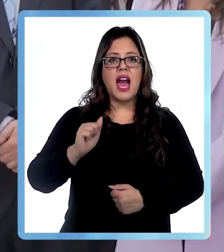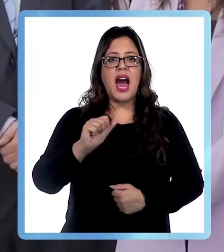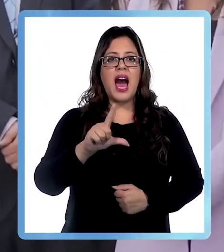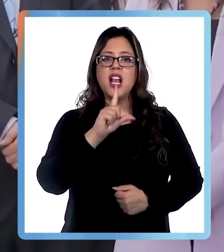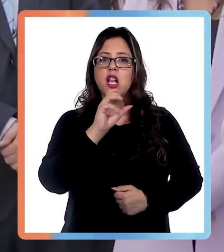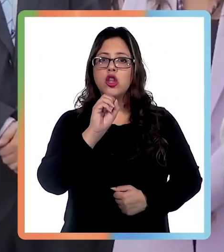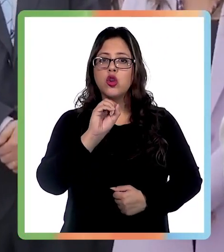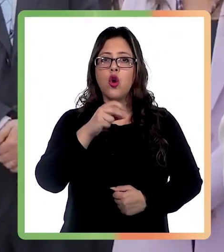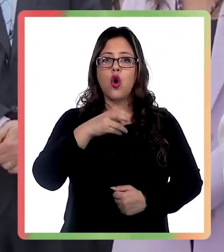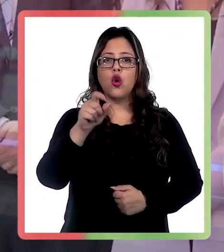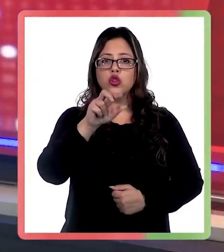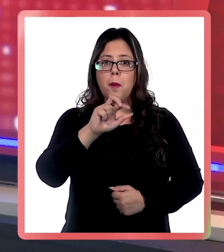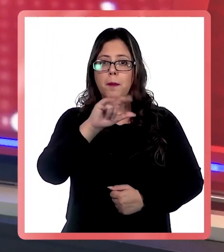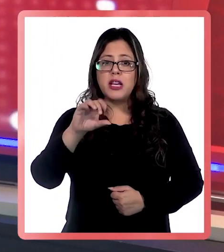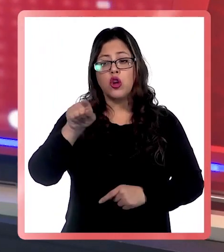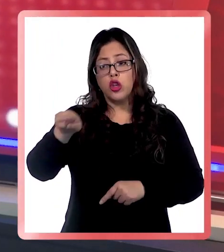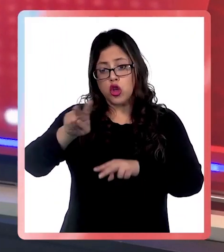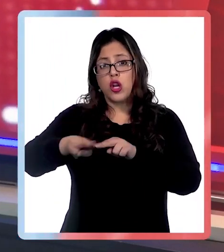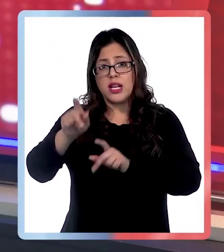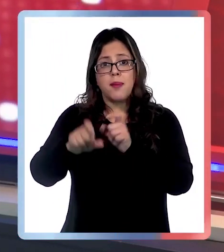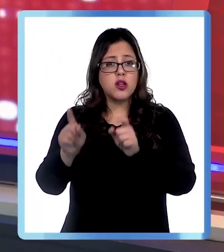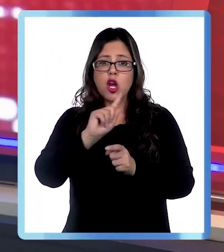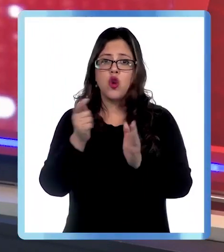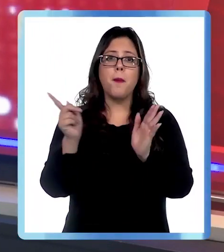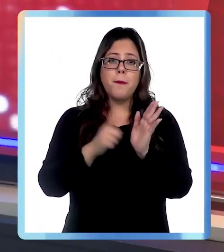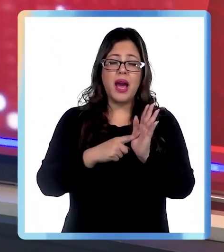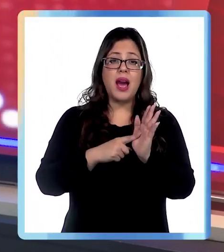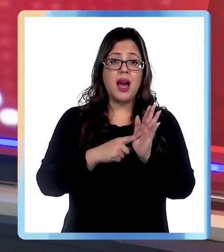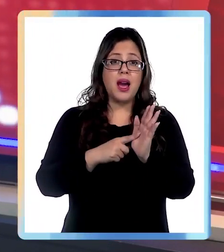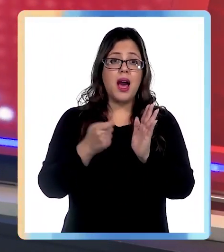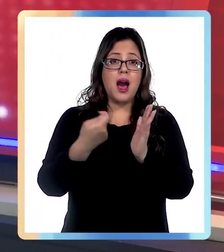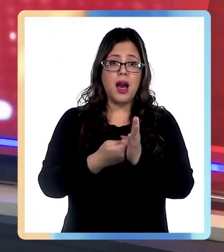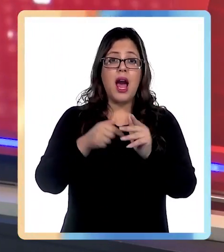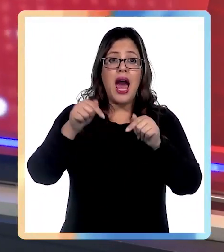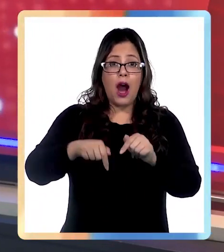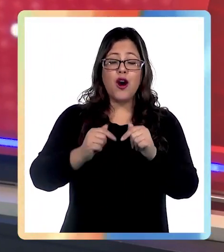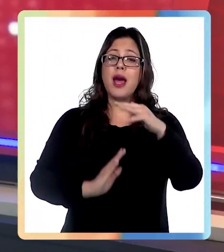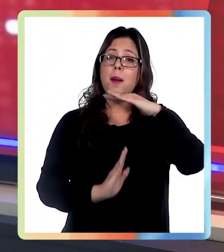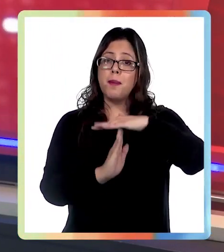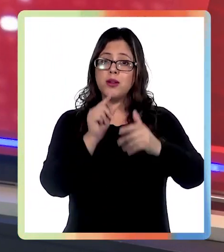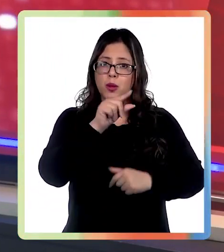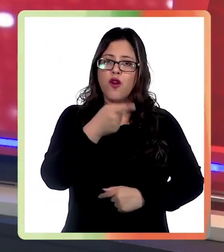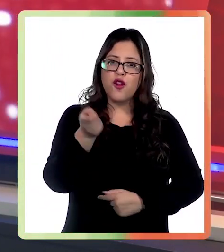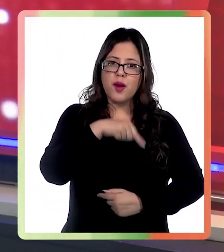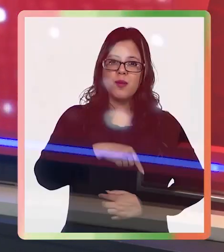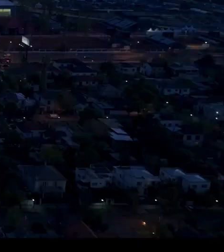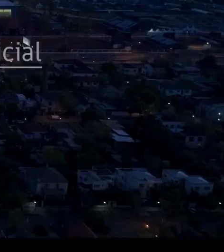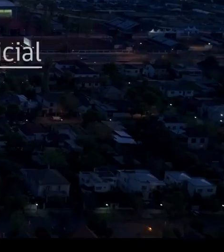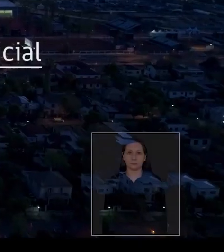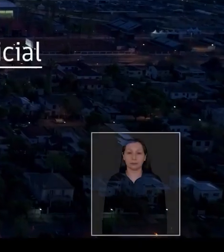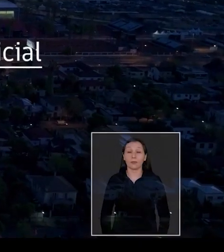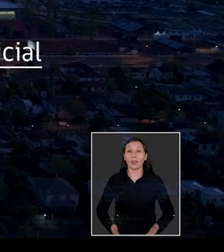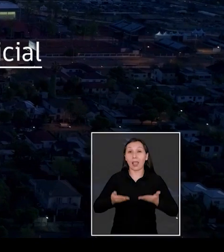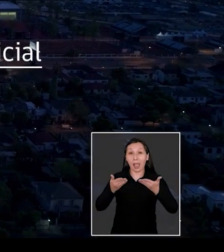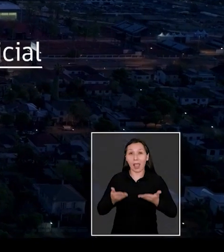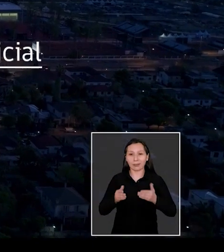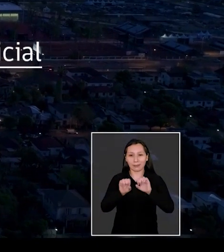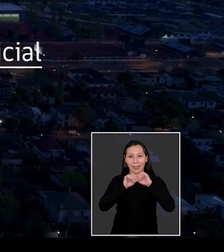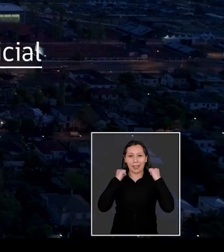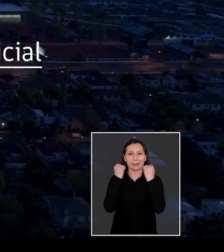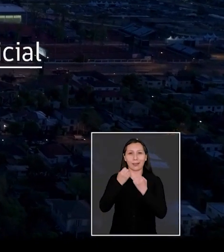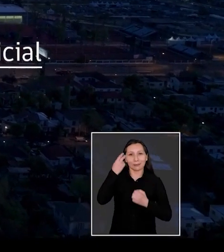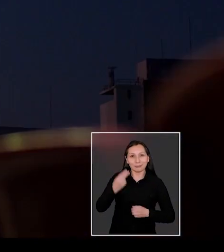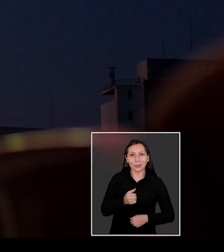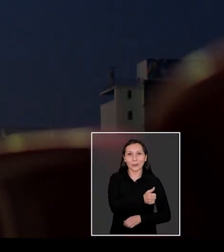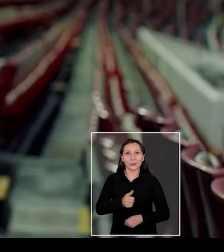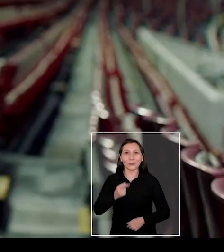haciendo defraud al fisco vamos a ir a la pausa y regresamos de inmediato no se vayan Este es el estadio